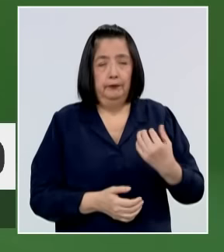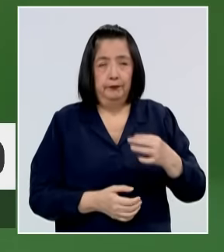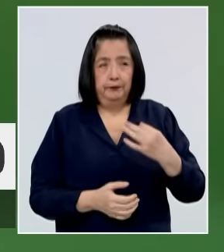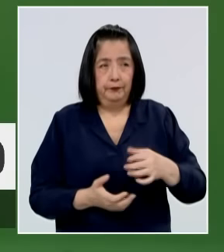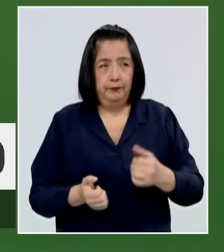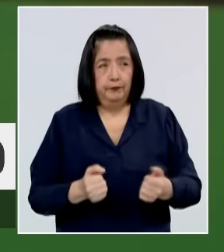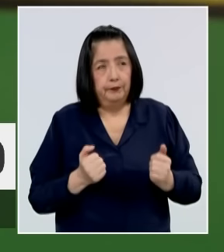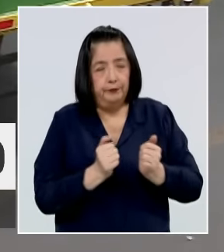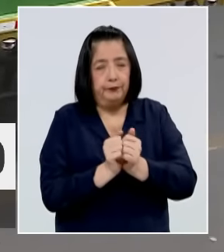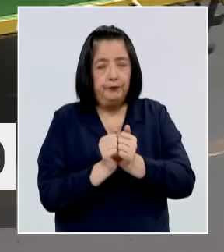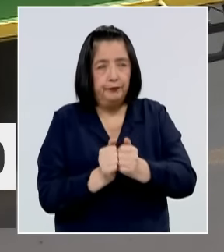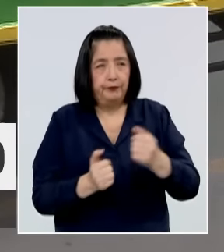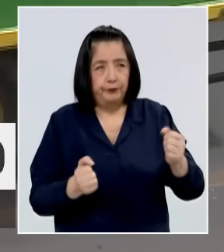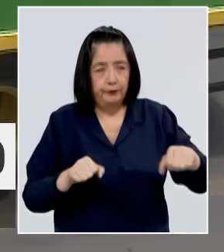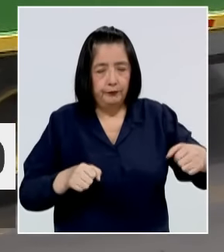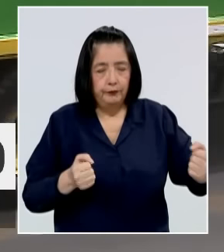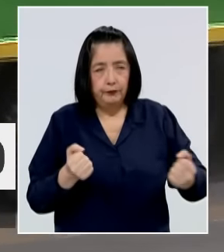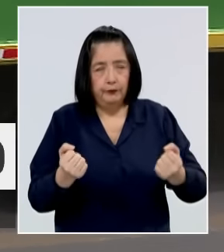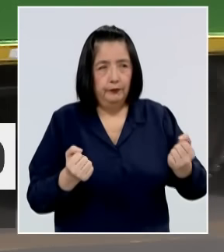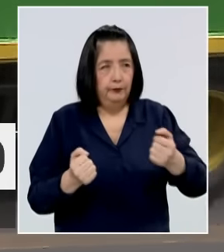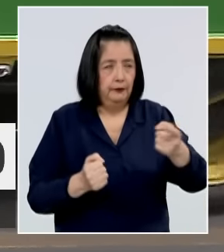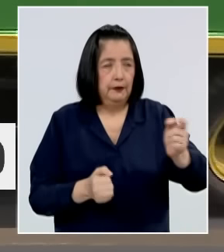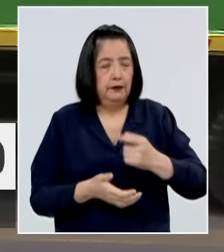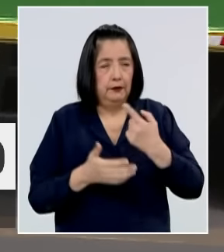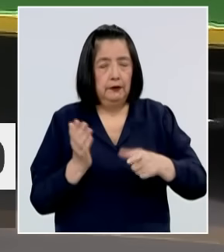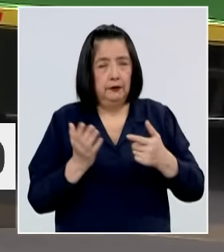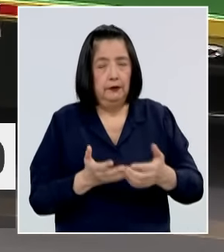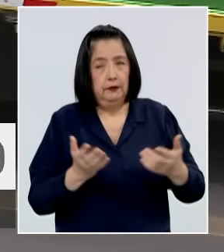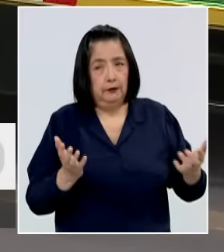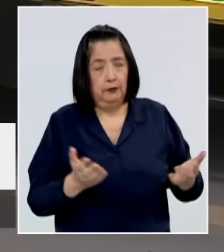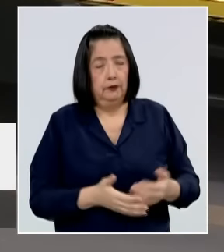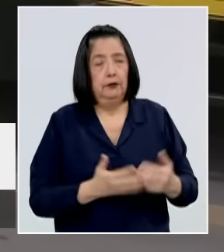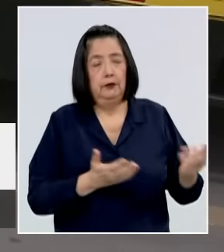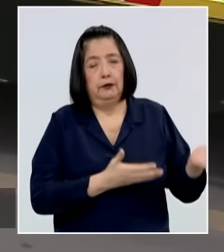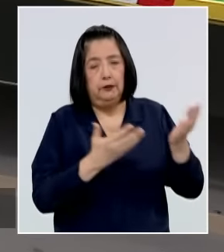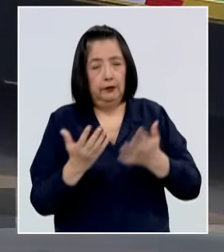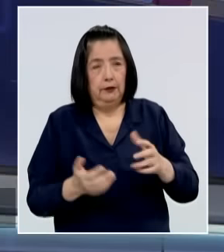iban ser c del camión que llevaba mercadería importada